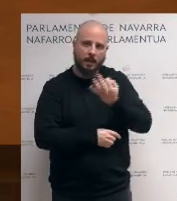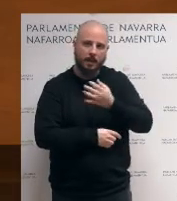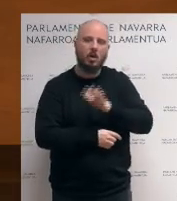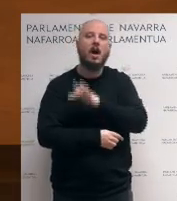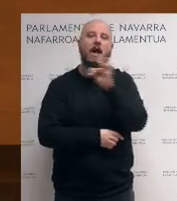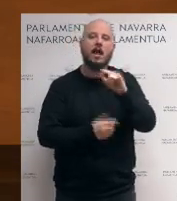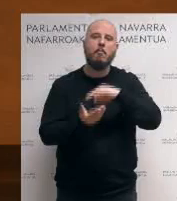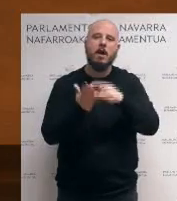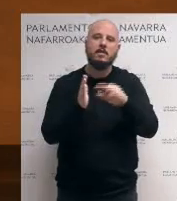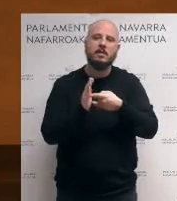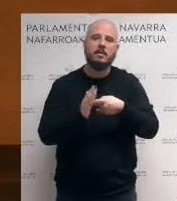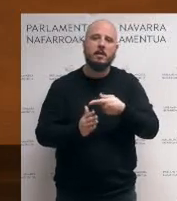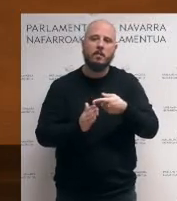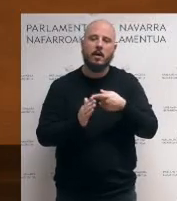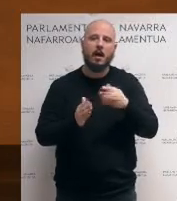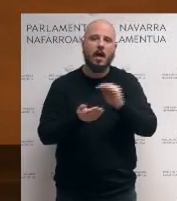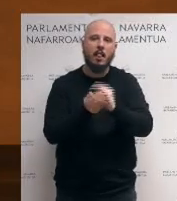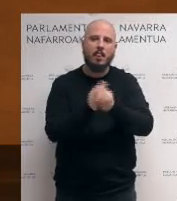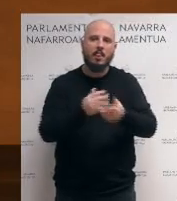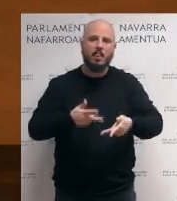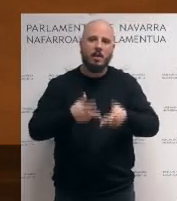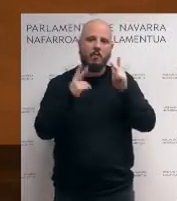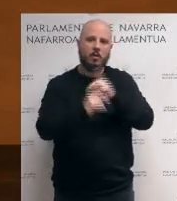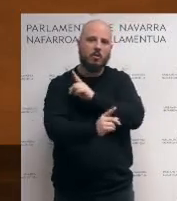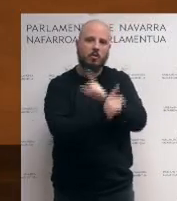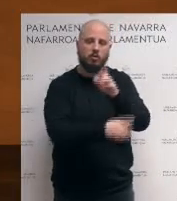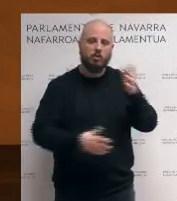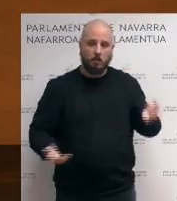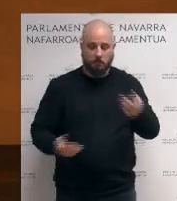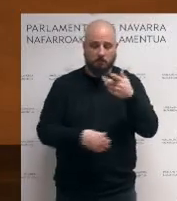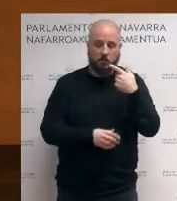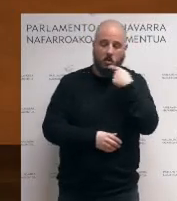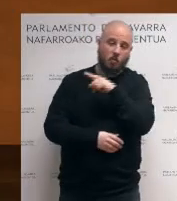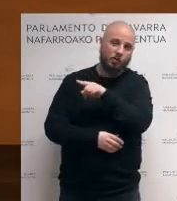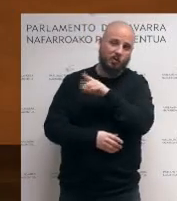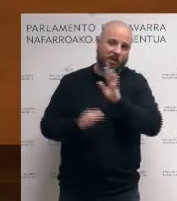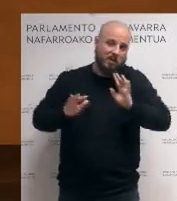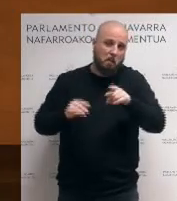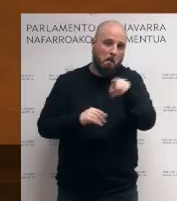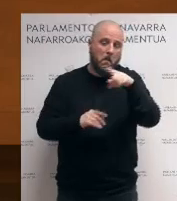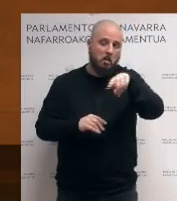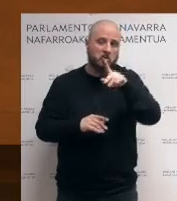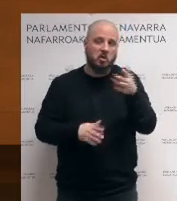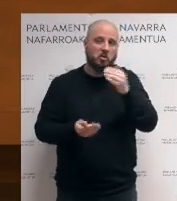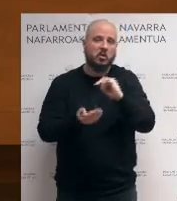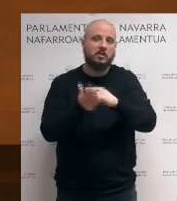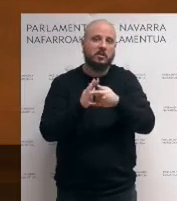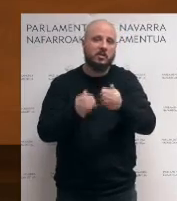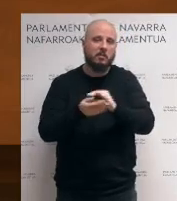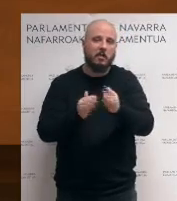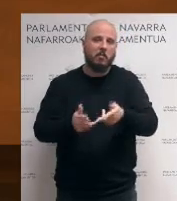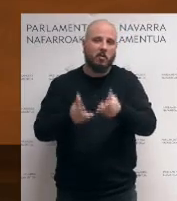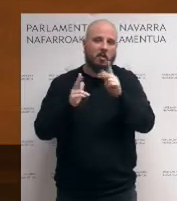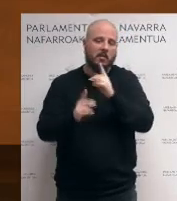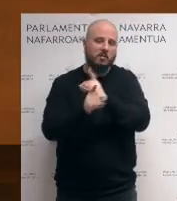democrático. Pero como es Rusia y ustedes no creen en nuestro sistema democrático, pues bueno, dicen perogrulladas e infantiladas como